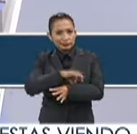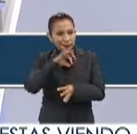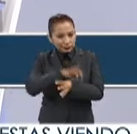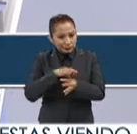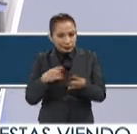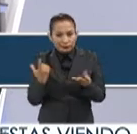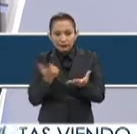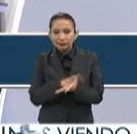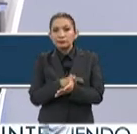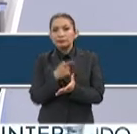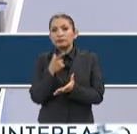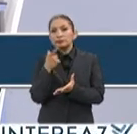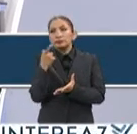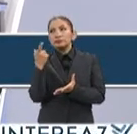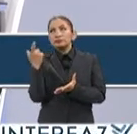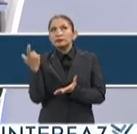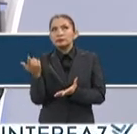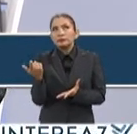médicos,